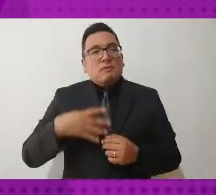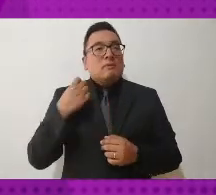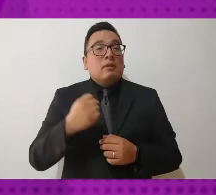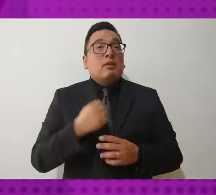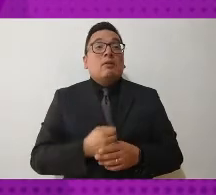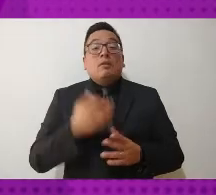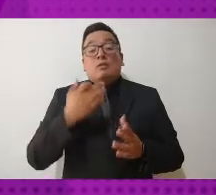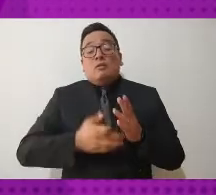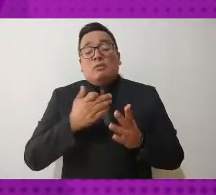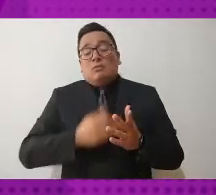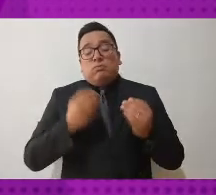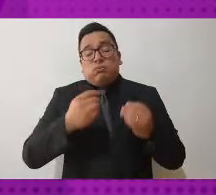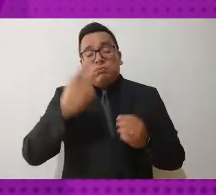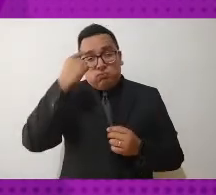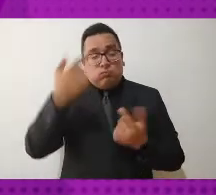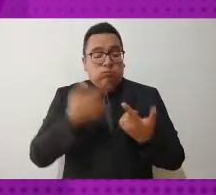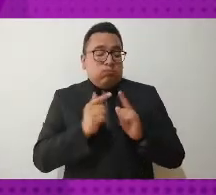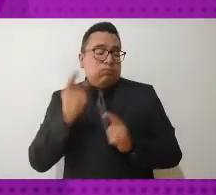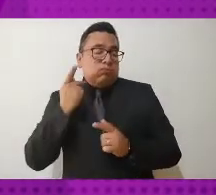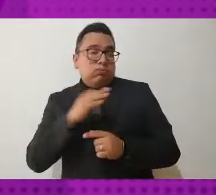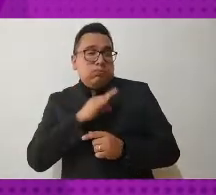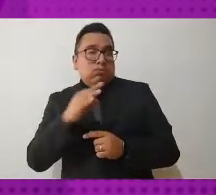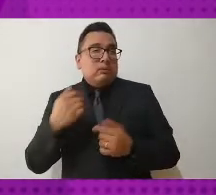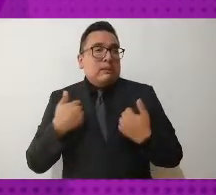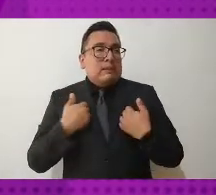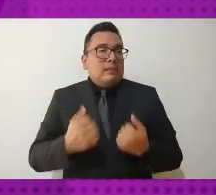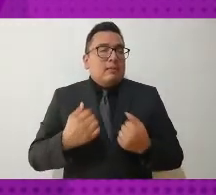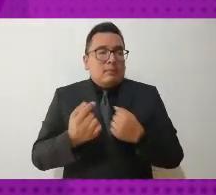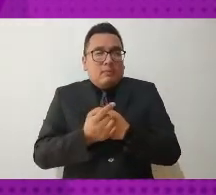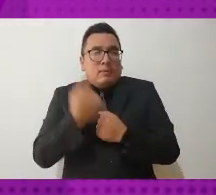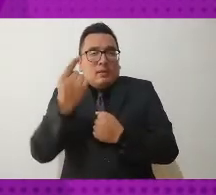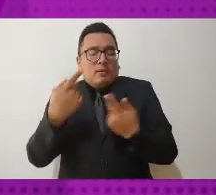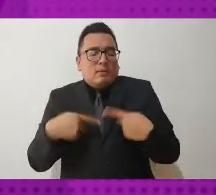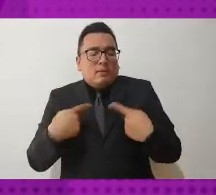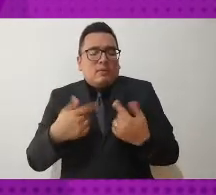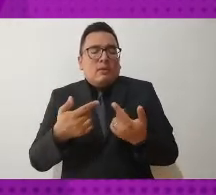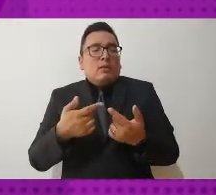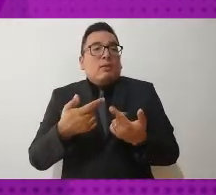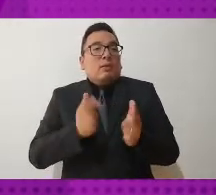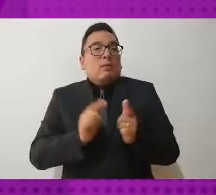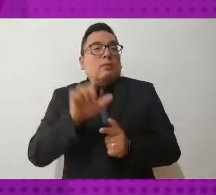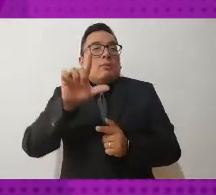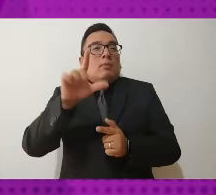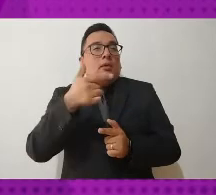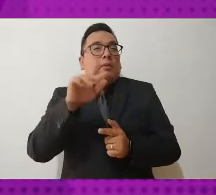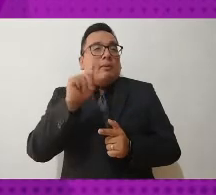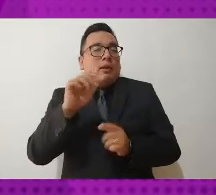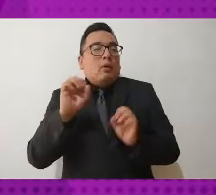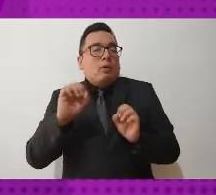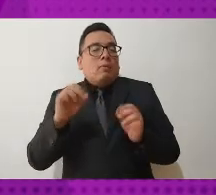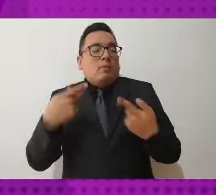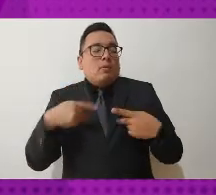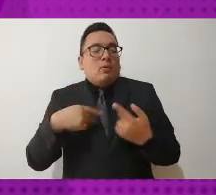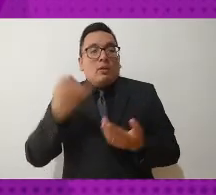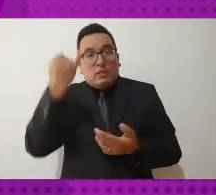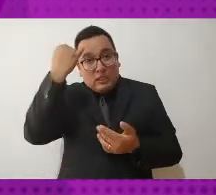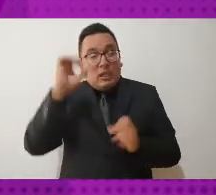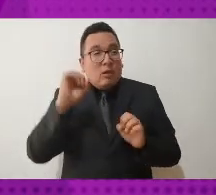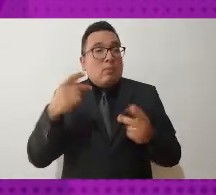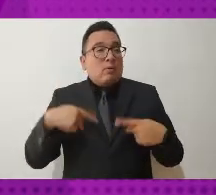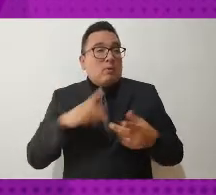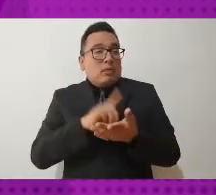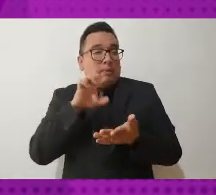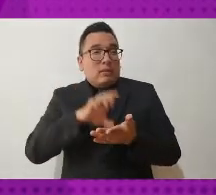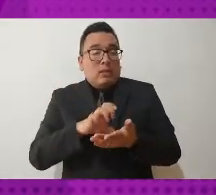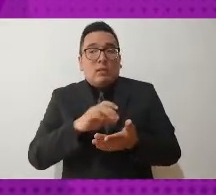falta muchísimo para que los partidos puedan entender el por qué las personas de la comunidad o las personas indígenas las personas con discapacidad